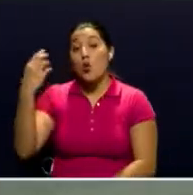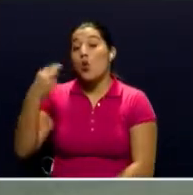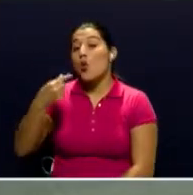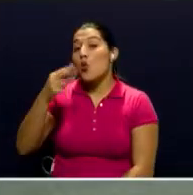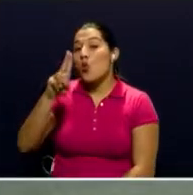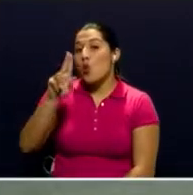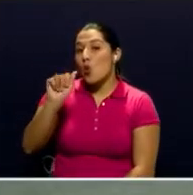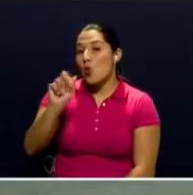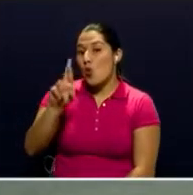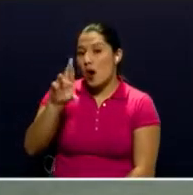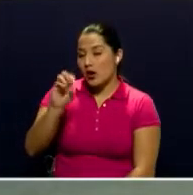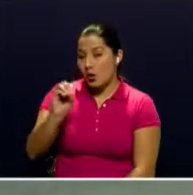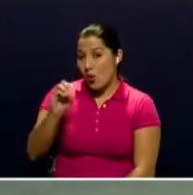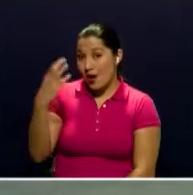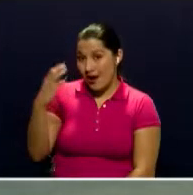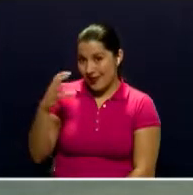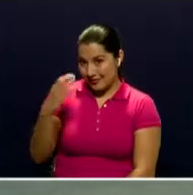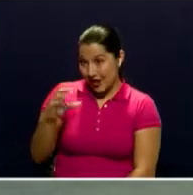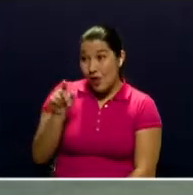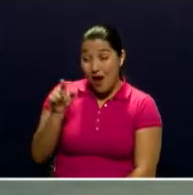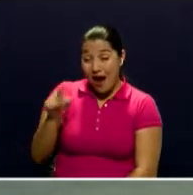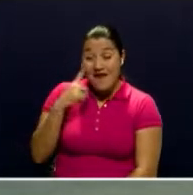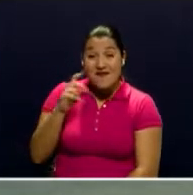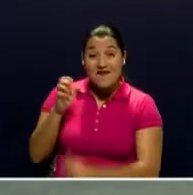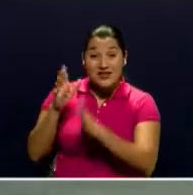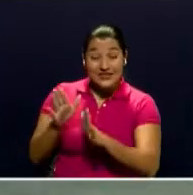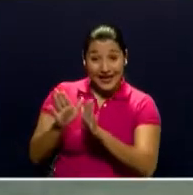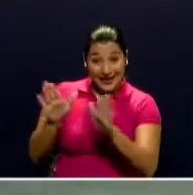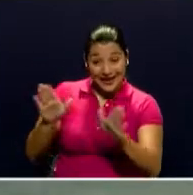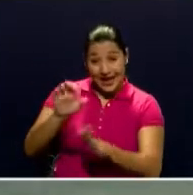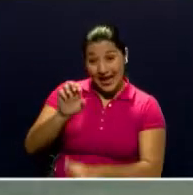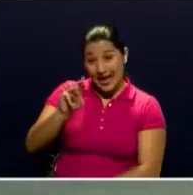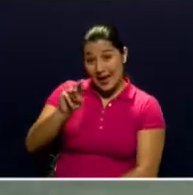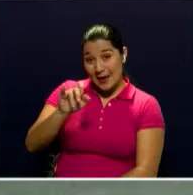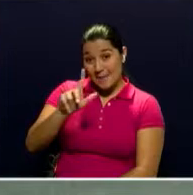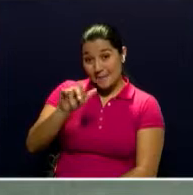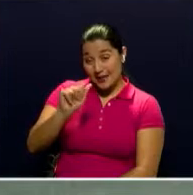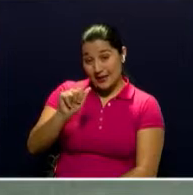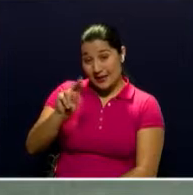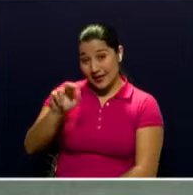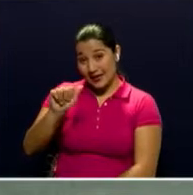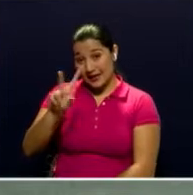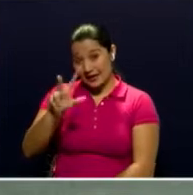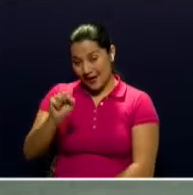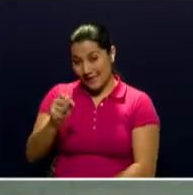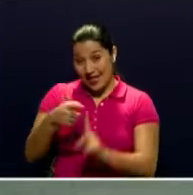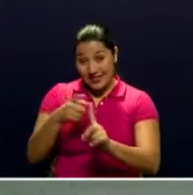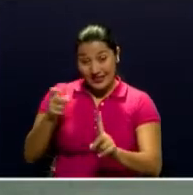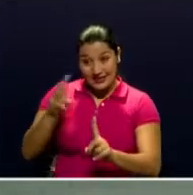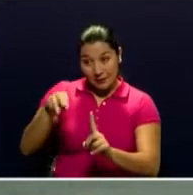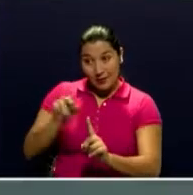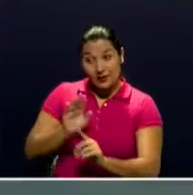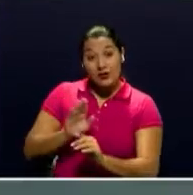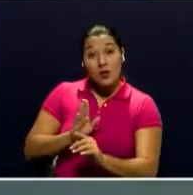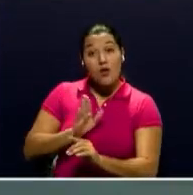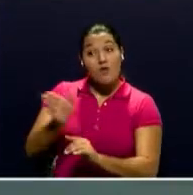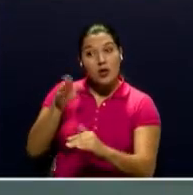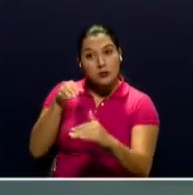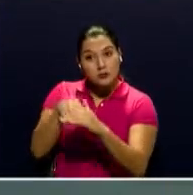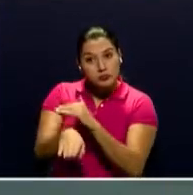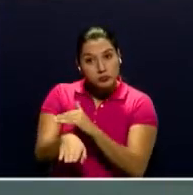Cartago, es donde la fiscala general Emilia Navas realiza desde el martes el allanamiento.